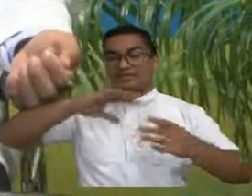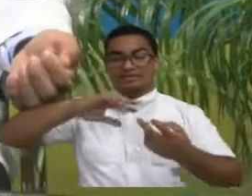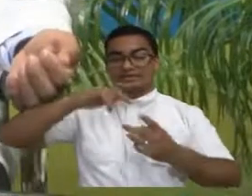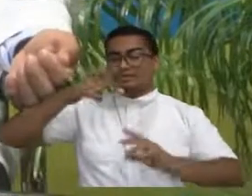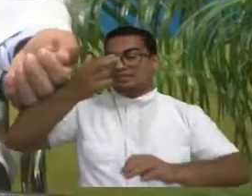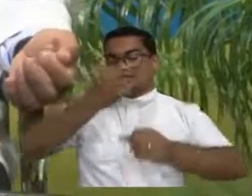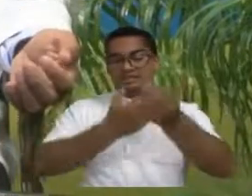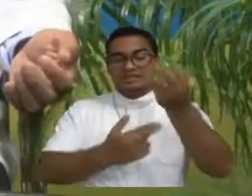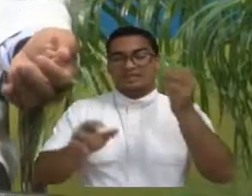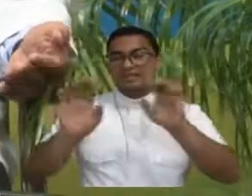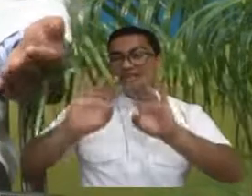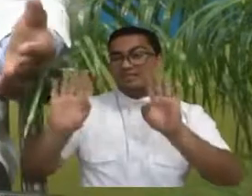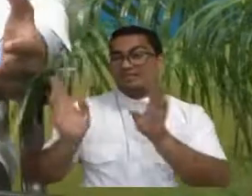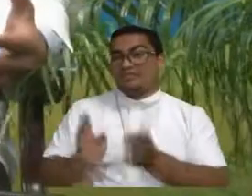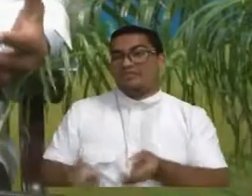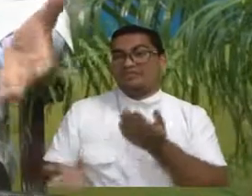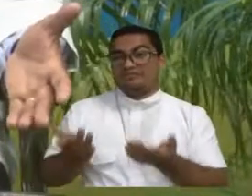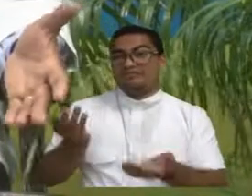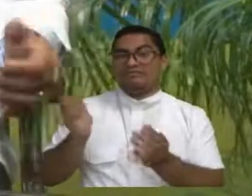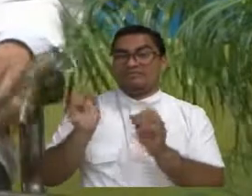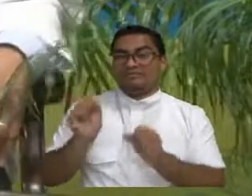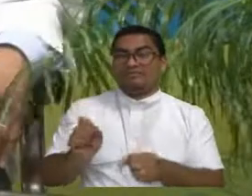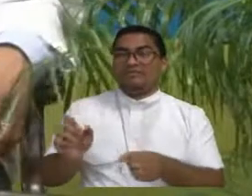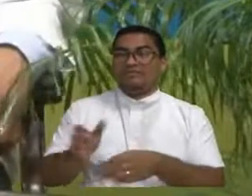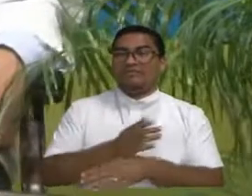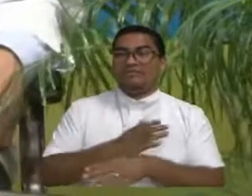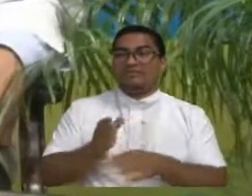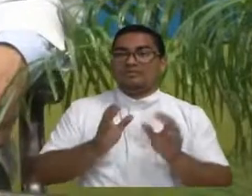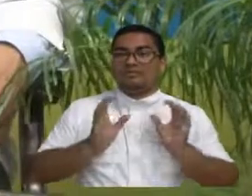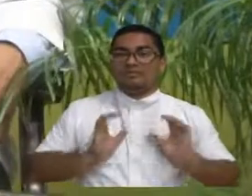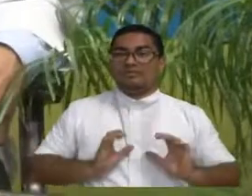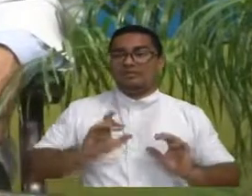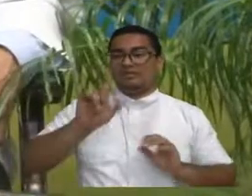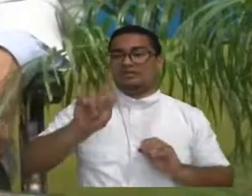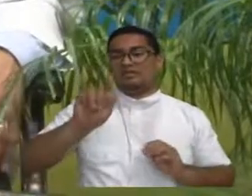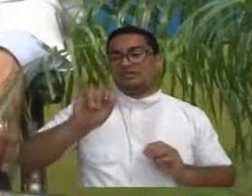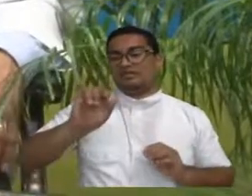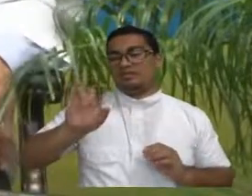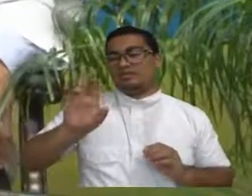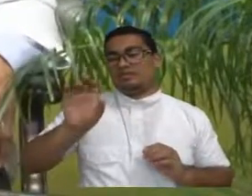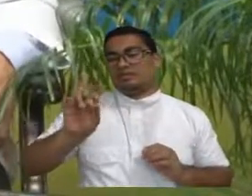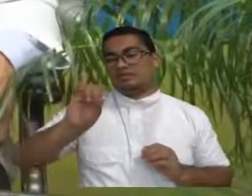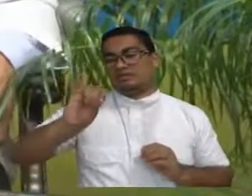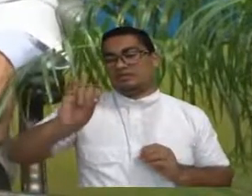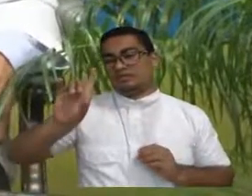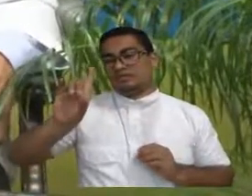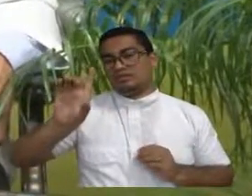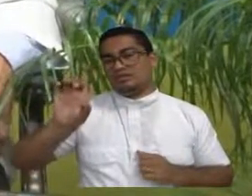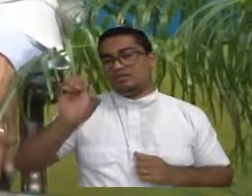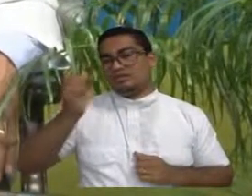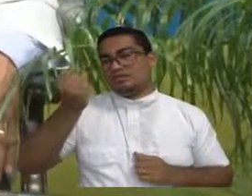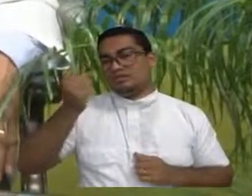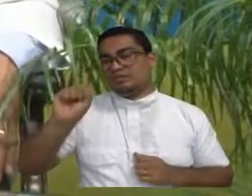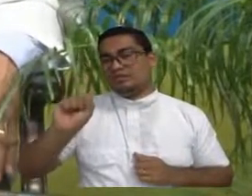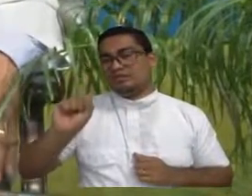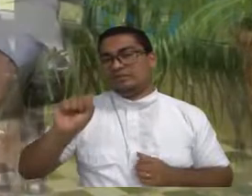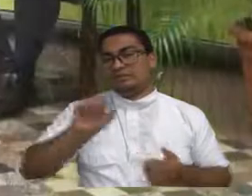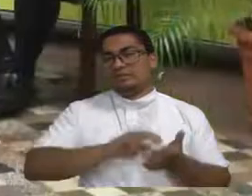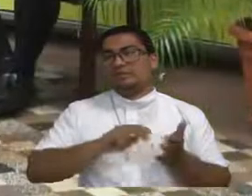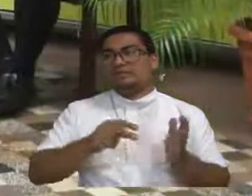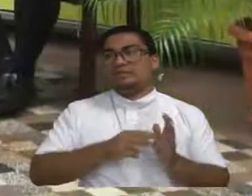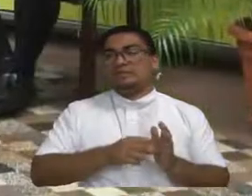llevar a desequilibrio de otros órganos. Por ejemplo, la tiroides. Uh-huh. La tiroides tiende a disminuir